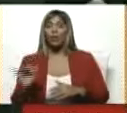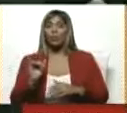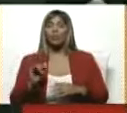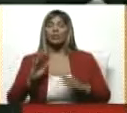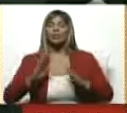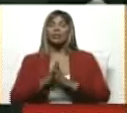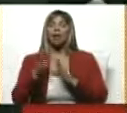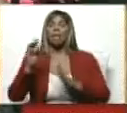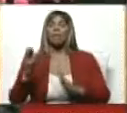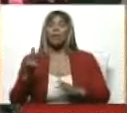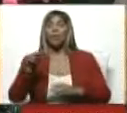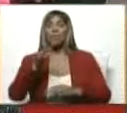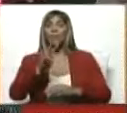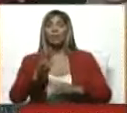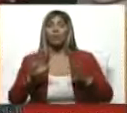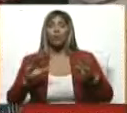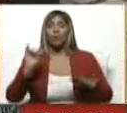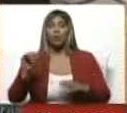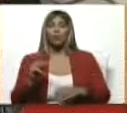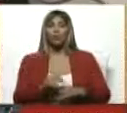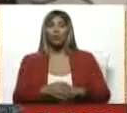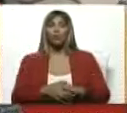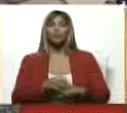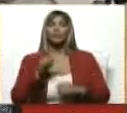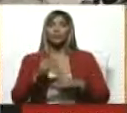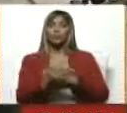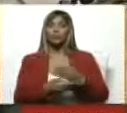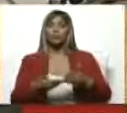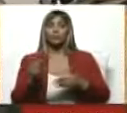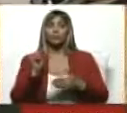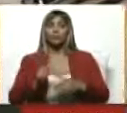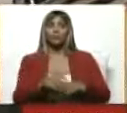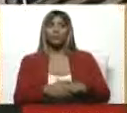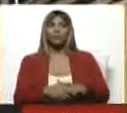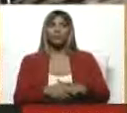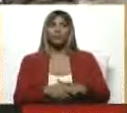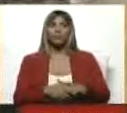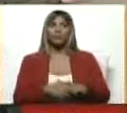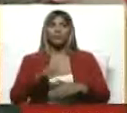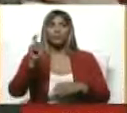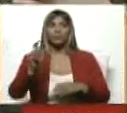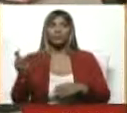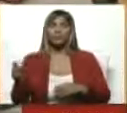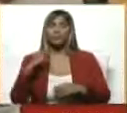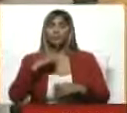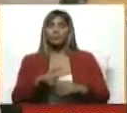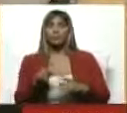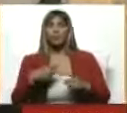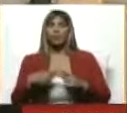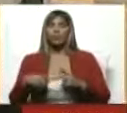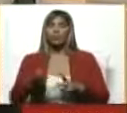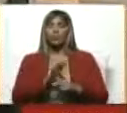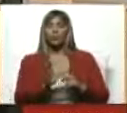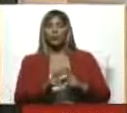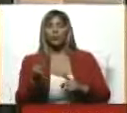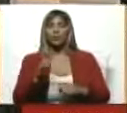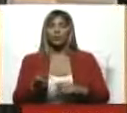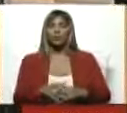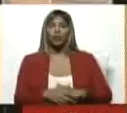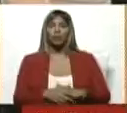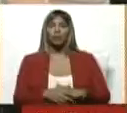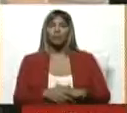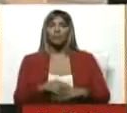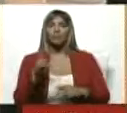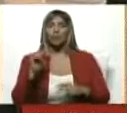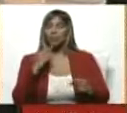San Pedro del 29. De modo pues que habrá intercambio entre estos compatriotas de la diversidad cultural venezolana, así